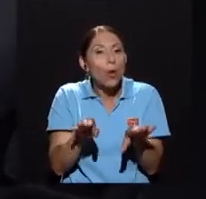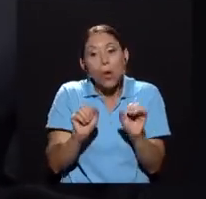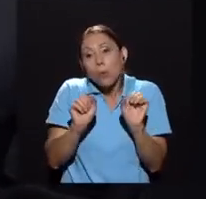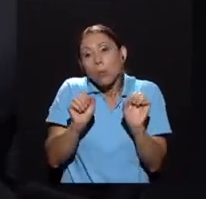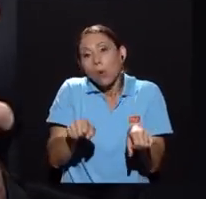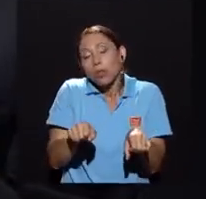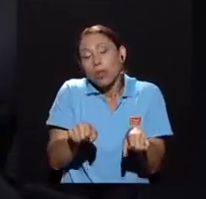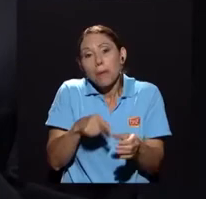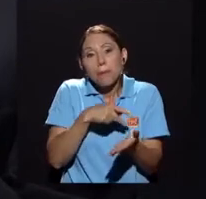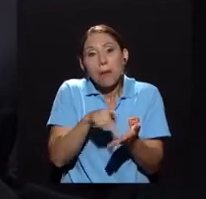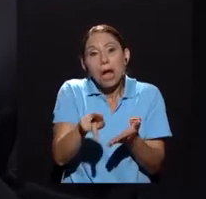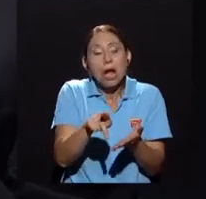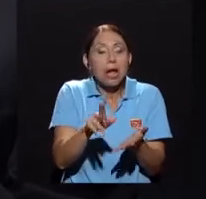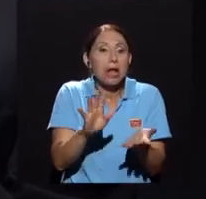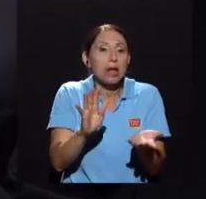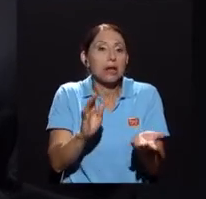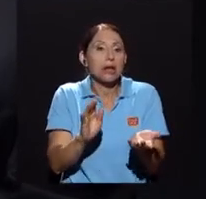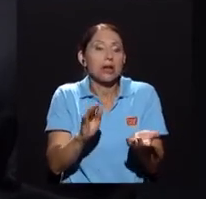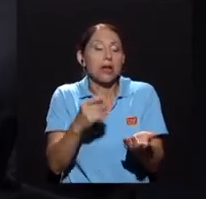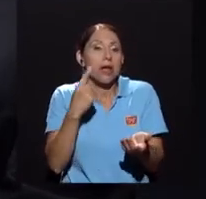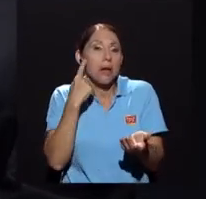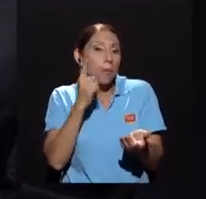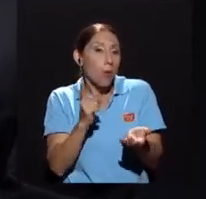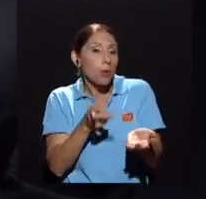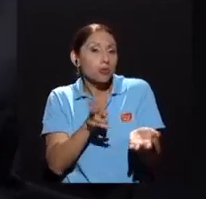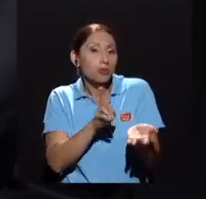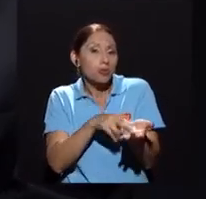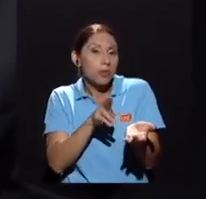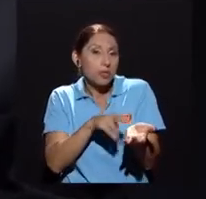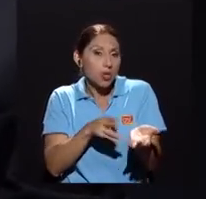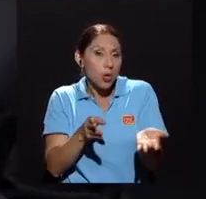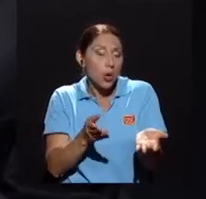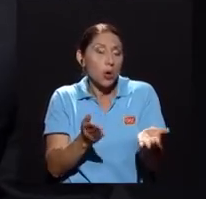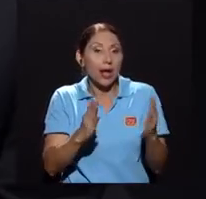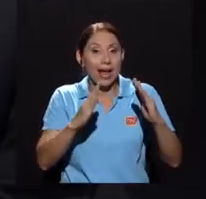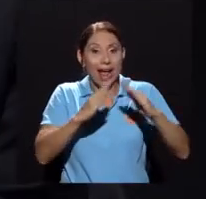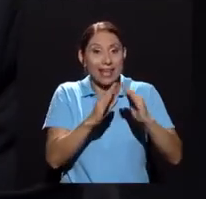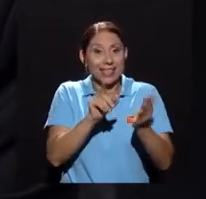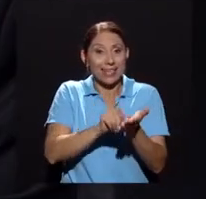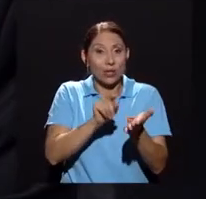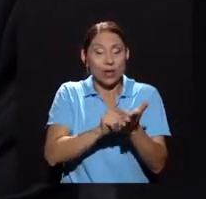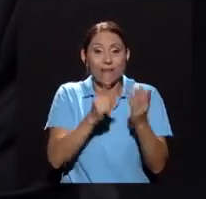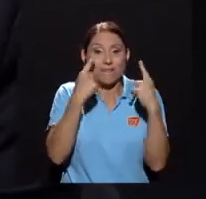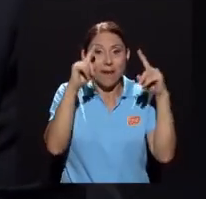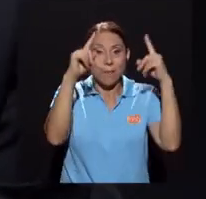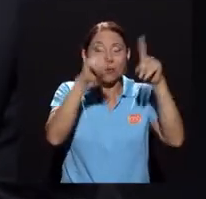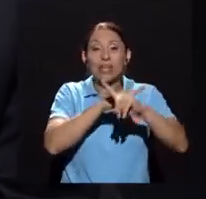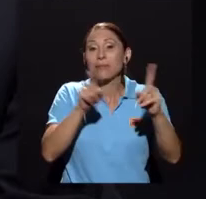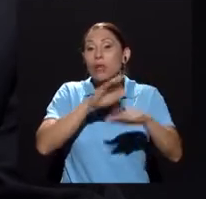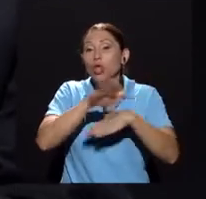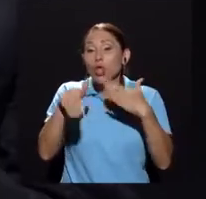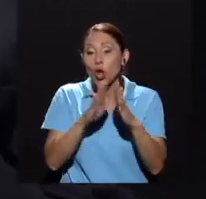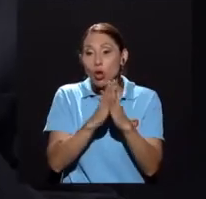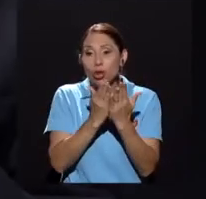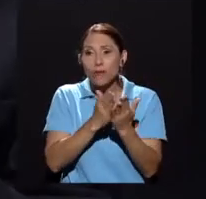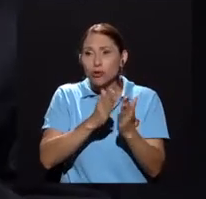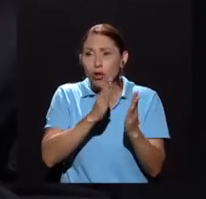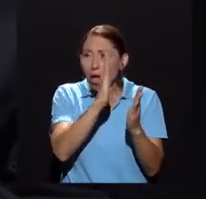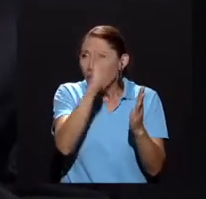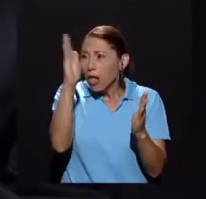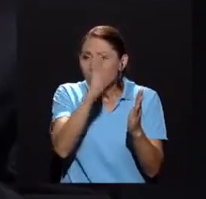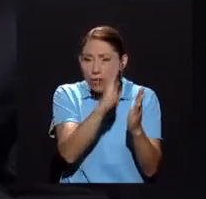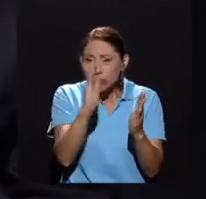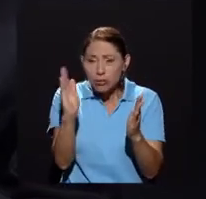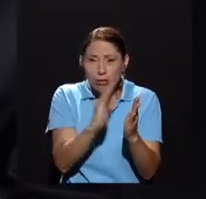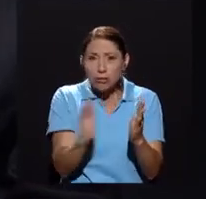gradiente de casas editoriales muy famosas pero tenía todas las publicaciones en línea y entonces empieza a bajar el